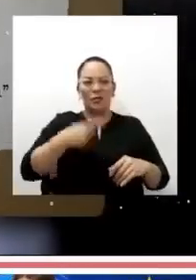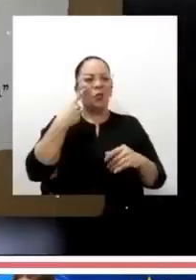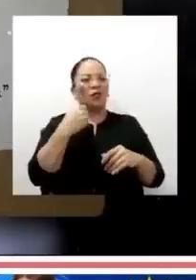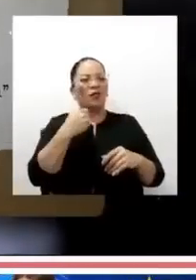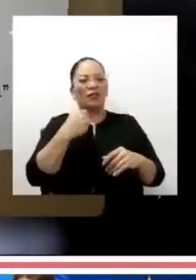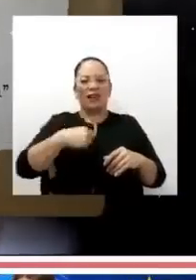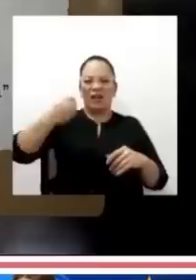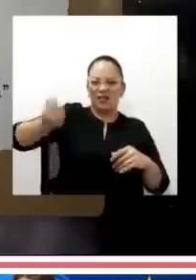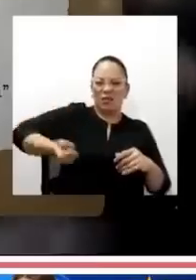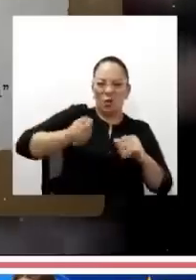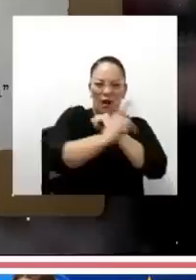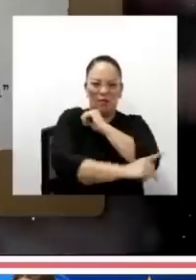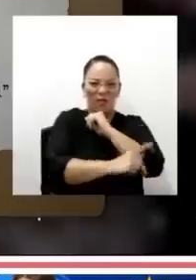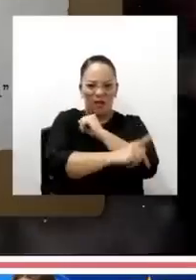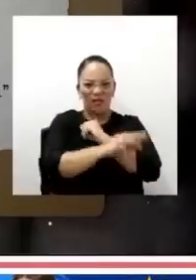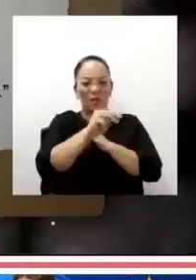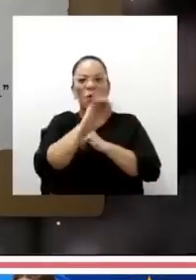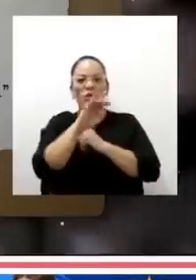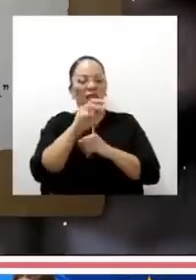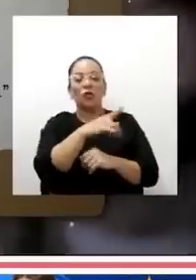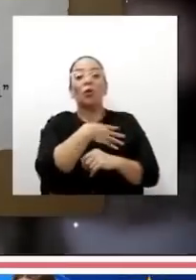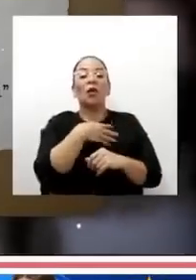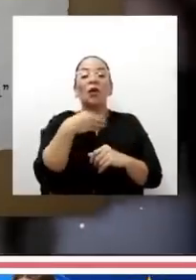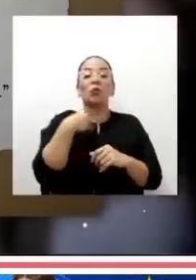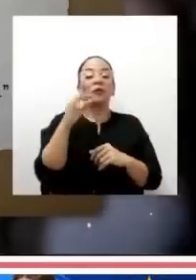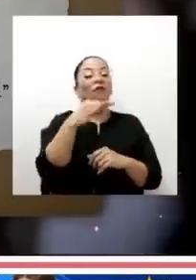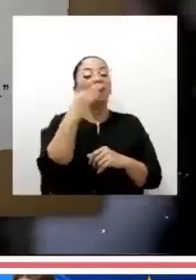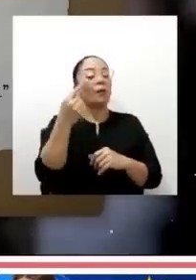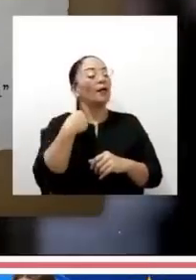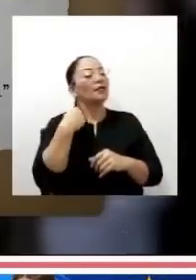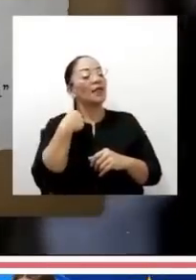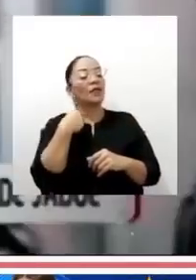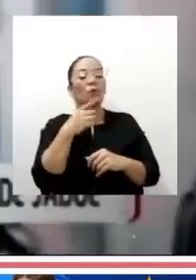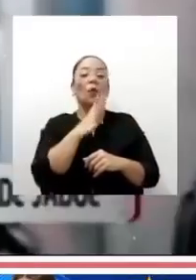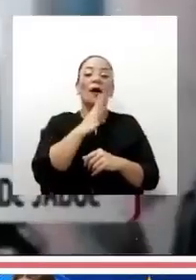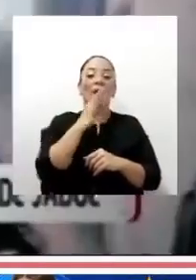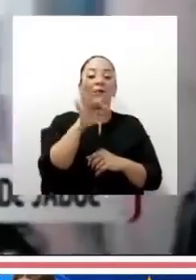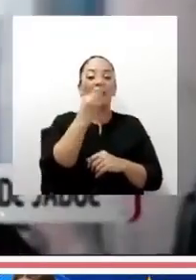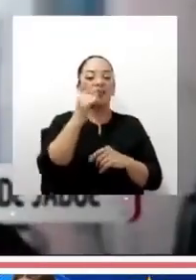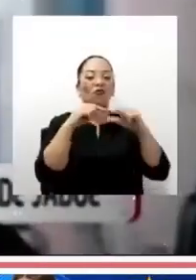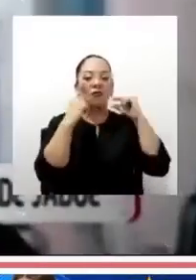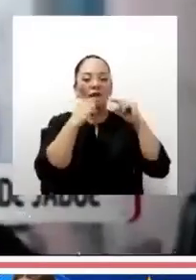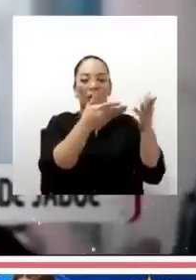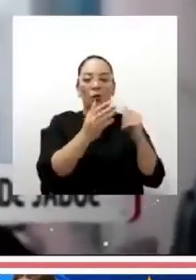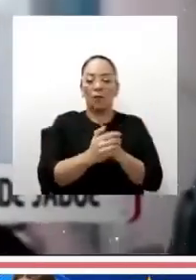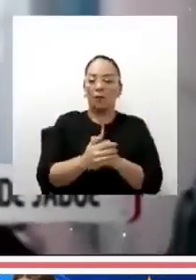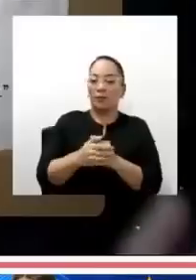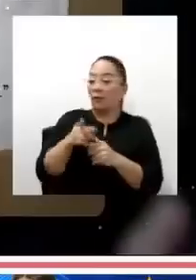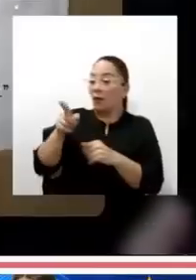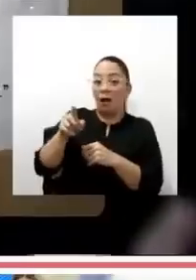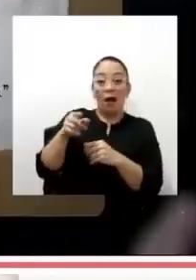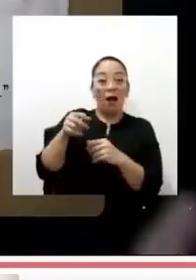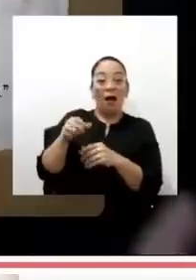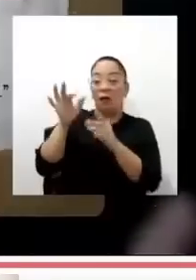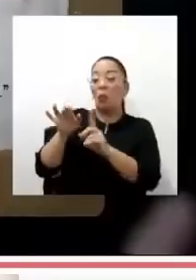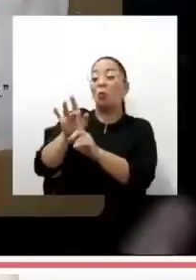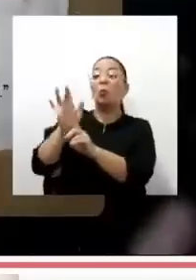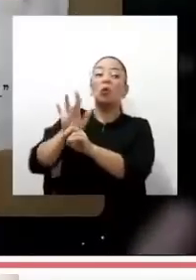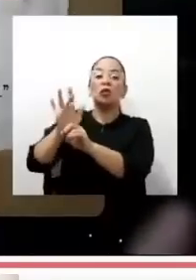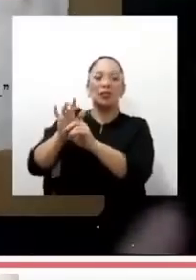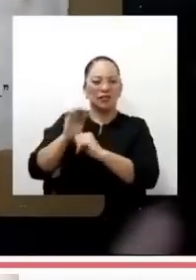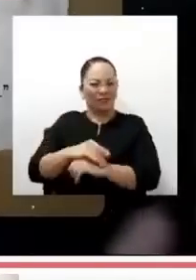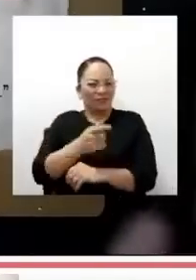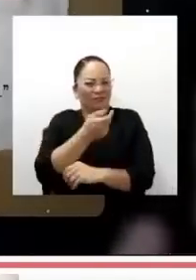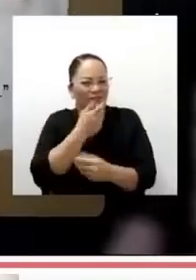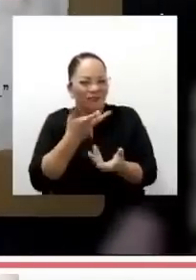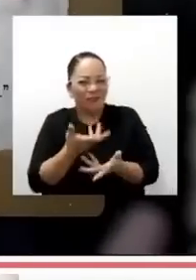y motín, solo porque no les gusta el tono que don Rodrigo usa en las conferencias. ¿Se hace la víctima? Tan risible que